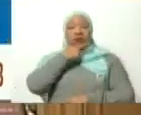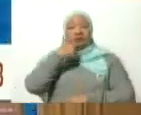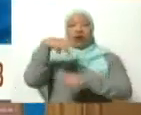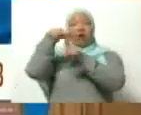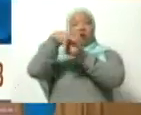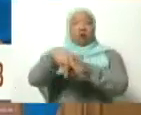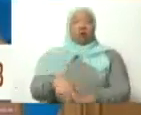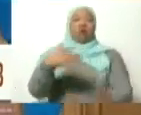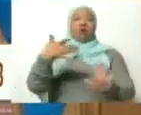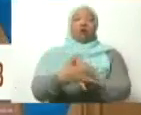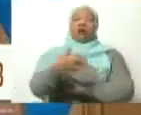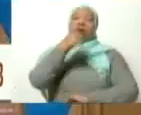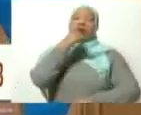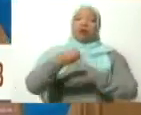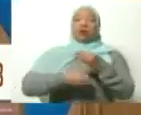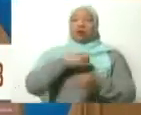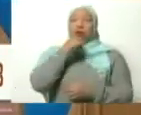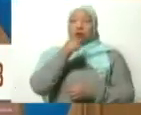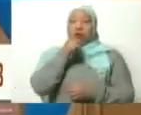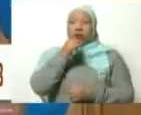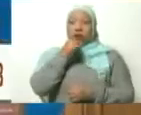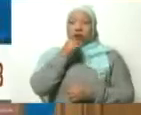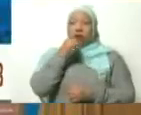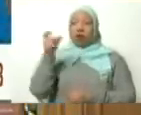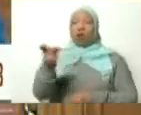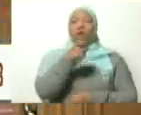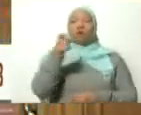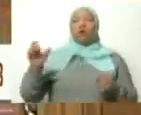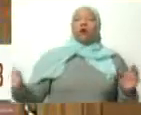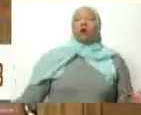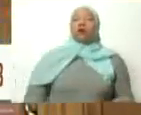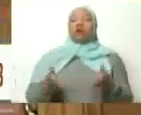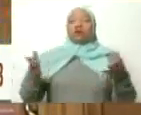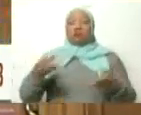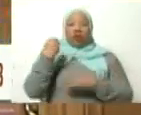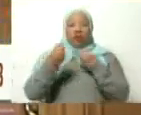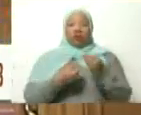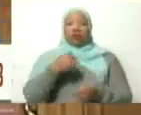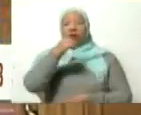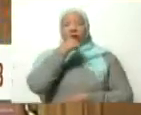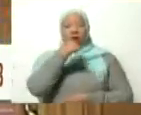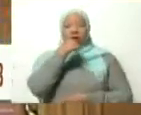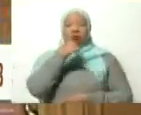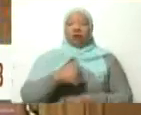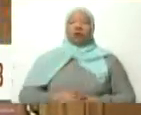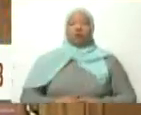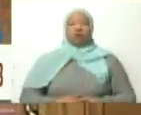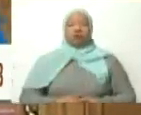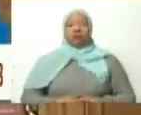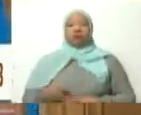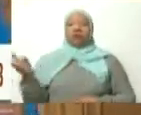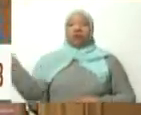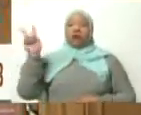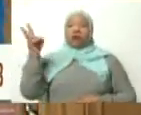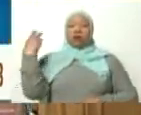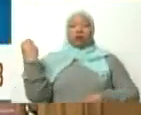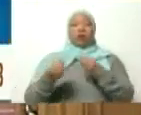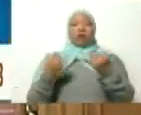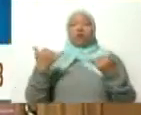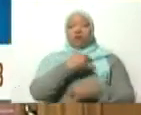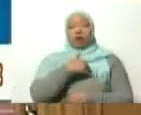derrotada la patraña que buscó impulsar un gobierno paralelo de Venezuela. Y yo